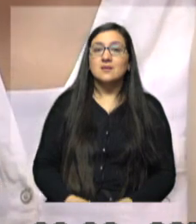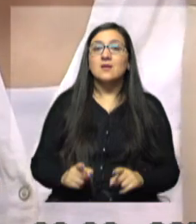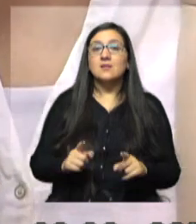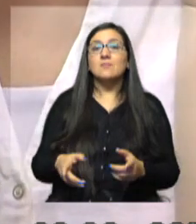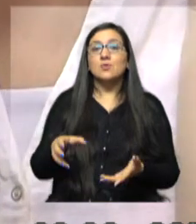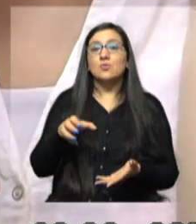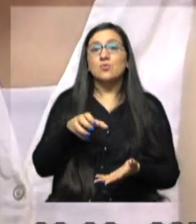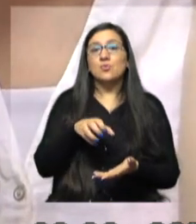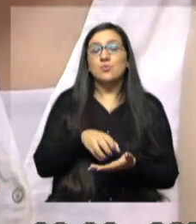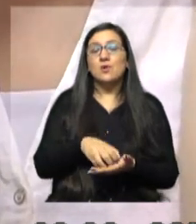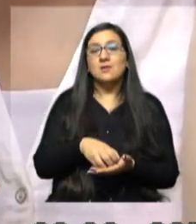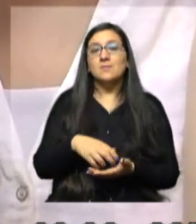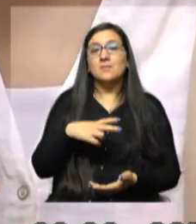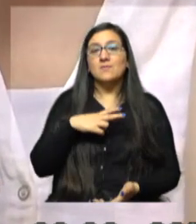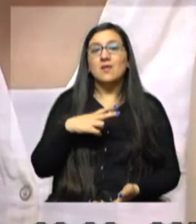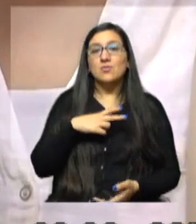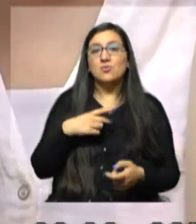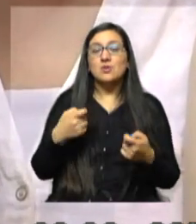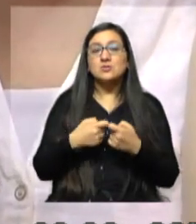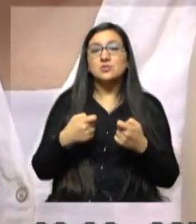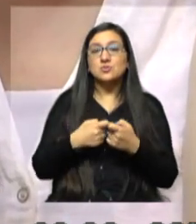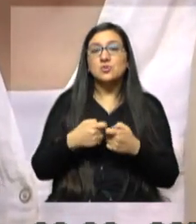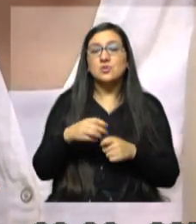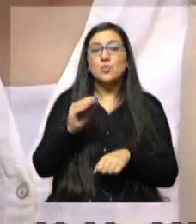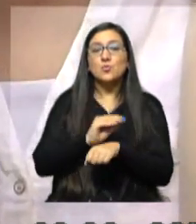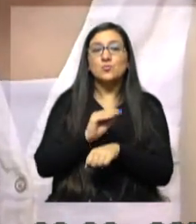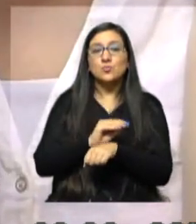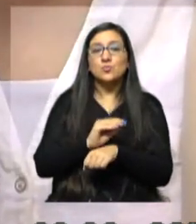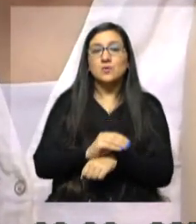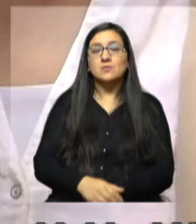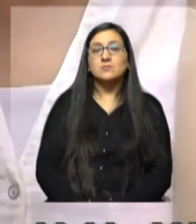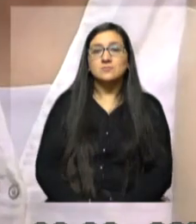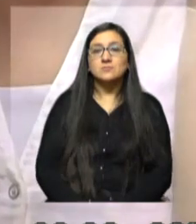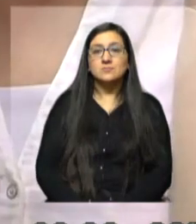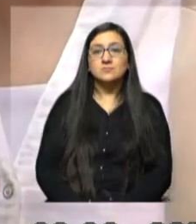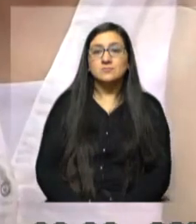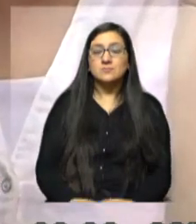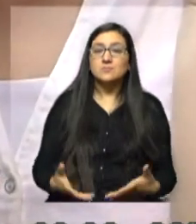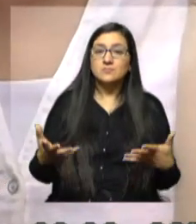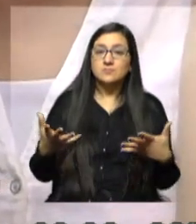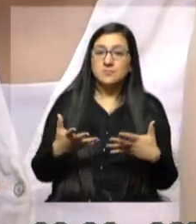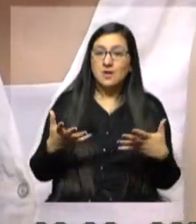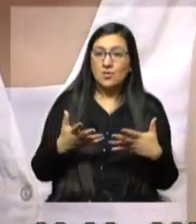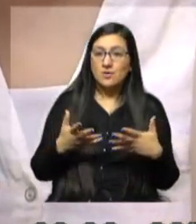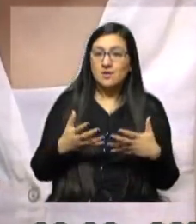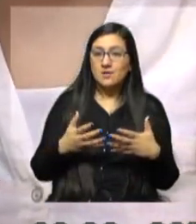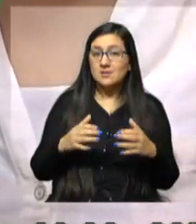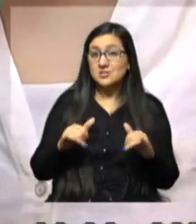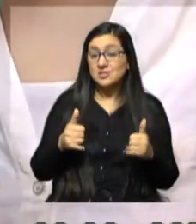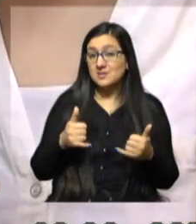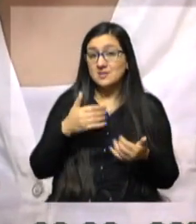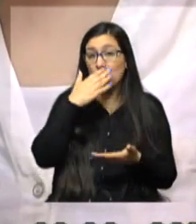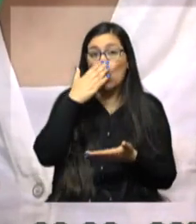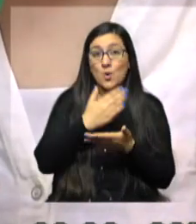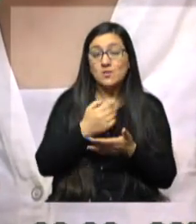espacios de gestión privada, con asociaciones civiles, con centros culturales, y bueno, estamos ahora ya llegando al